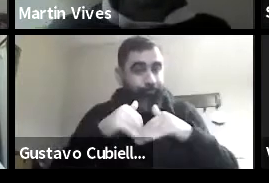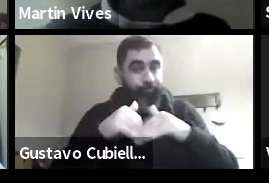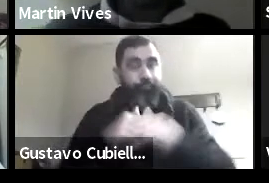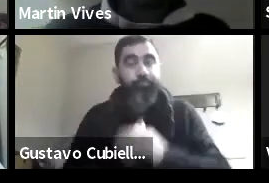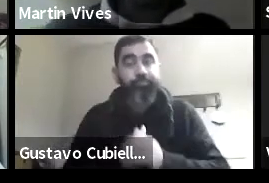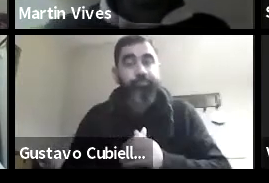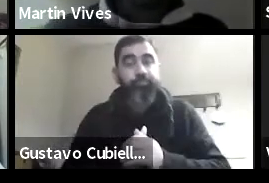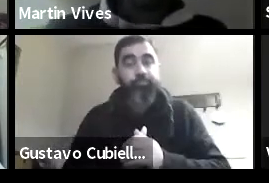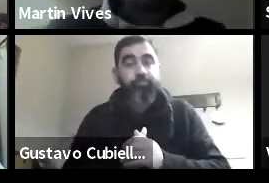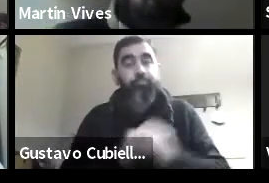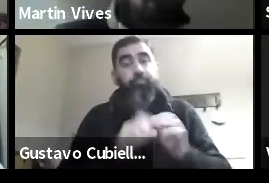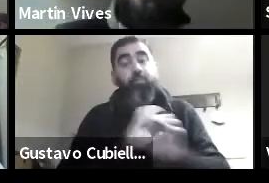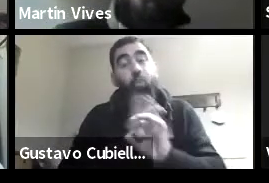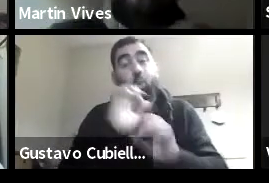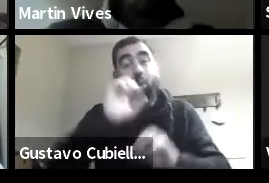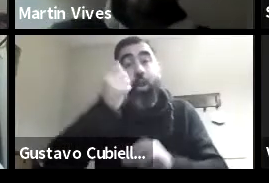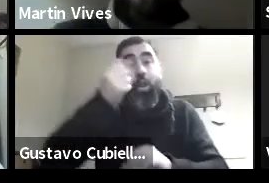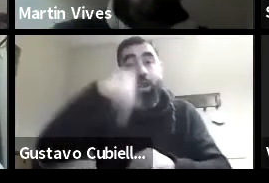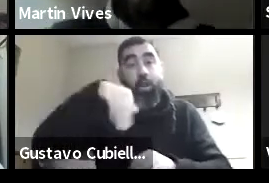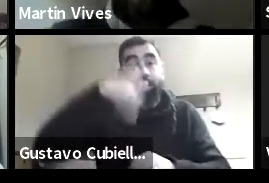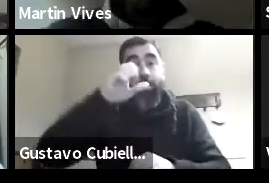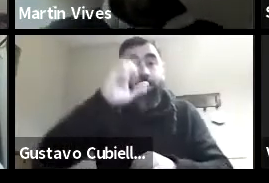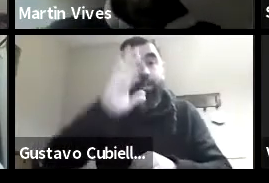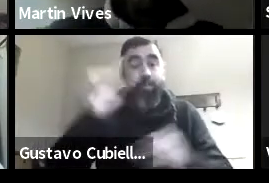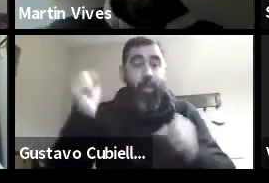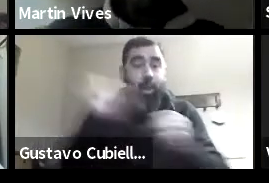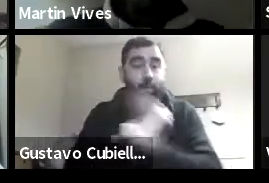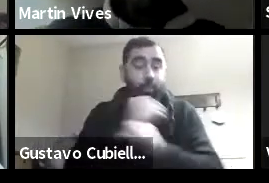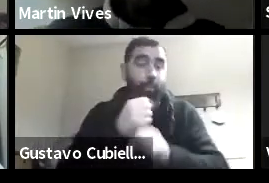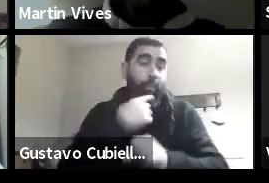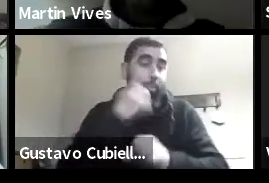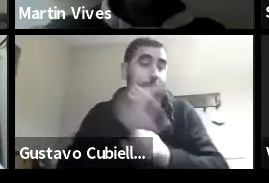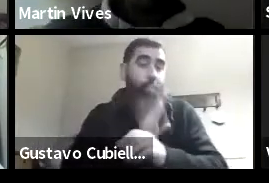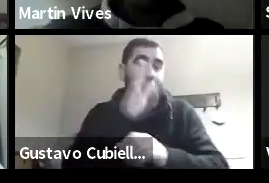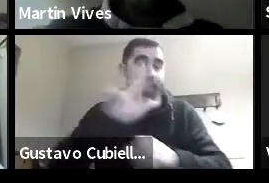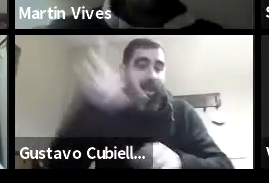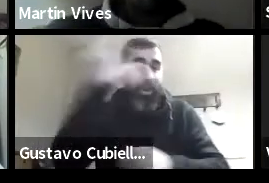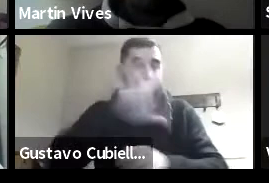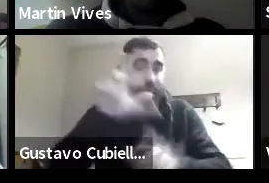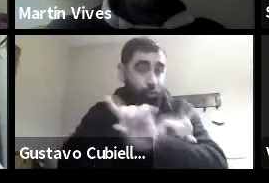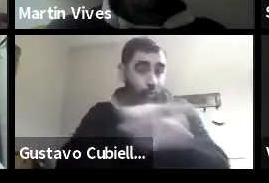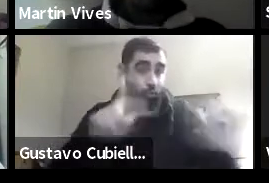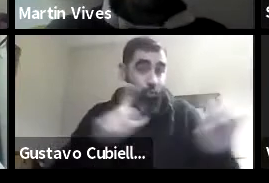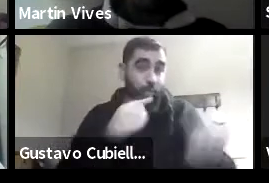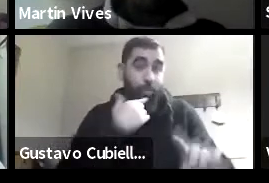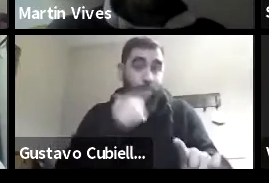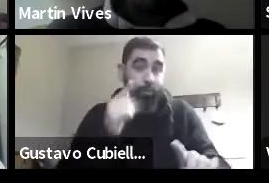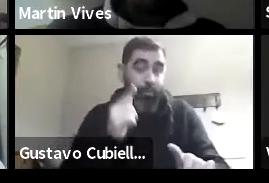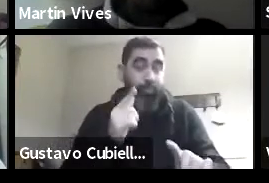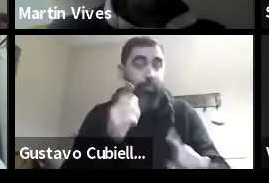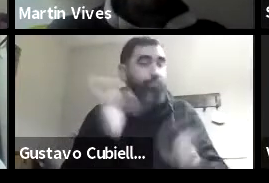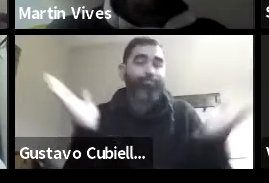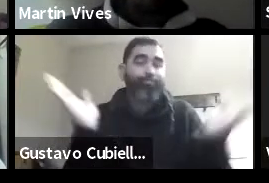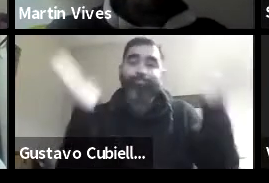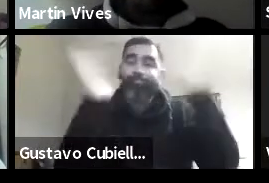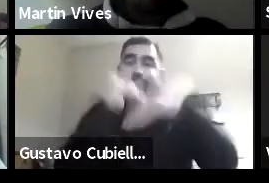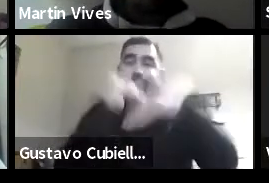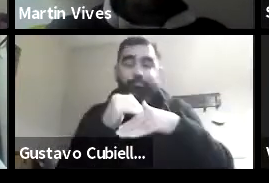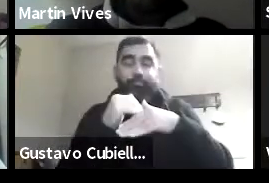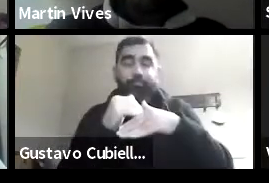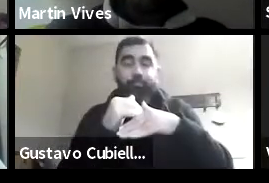y de ANEP, ¿no? Aprobado por ANEP, o sea, si no va al liceo, por decirlo claramente, no puede acceder a